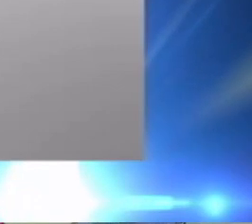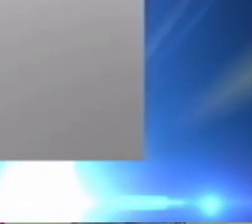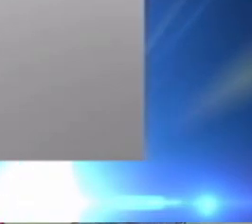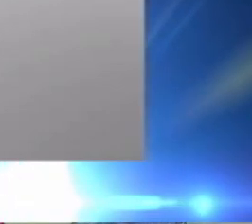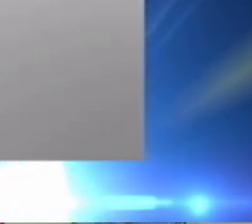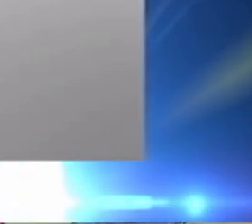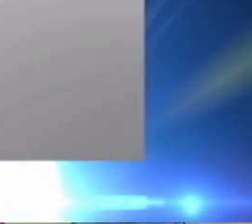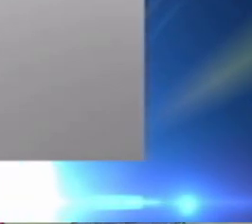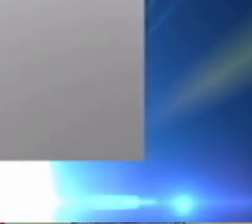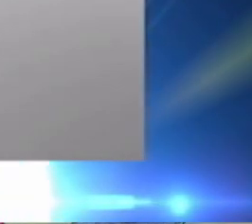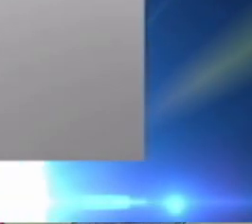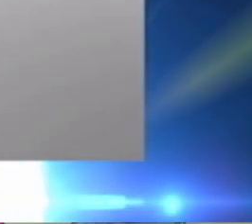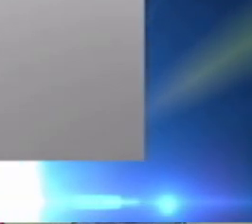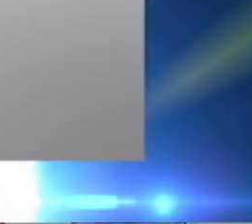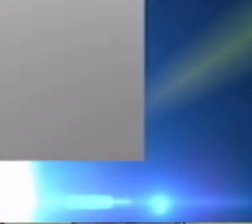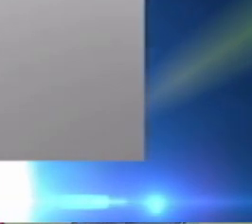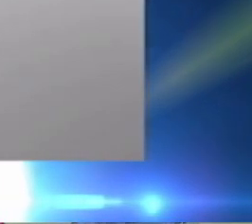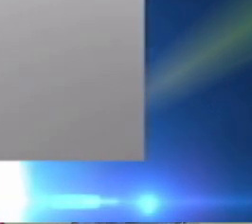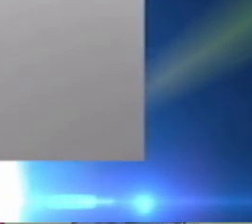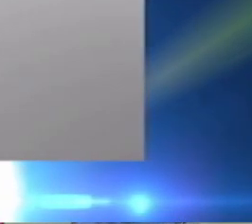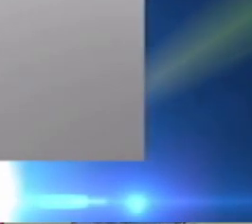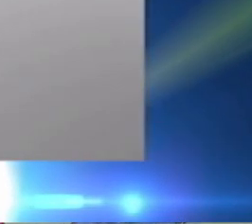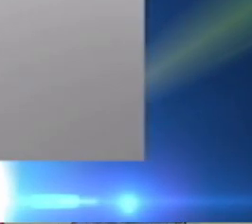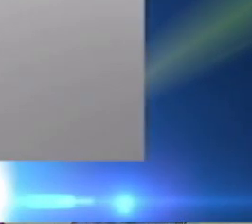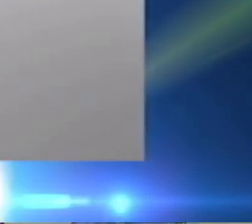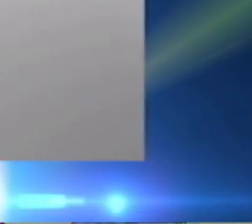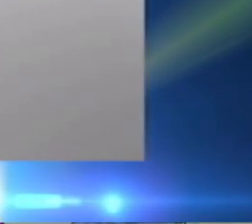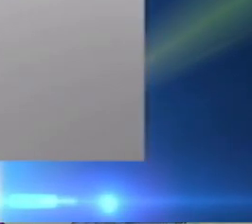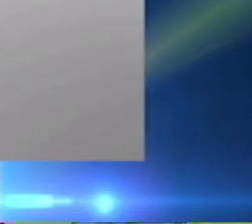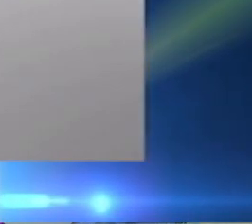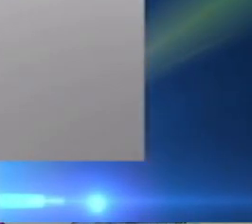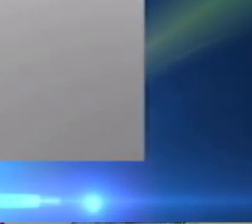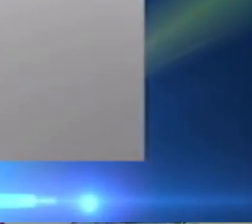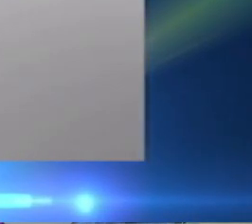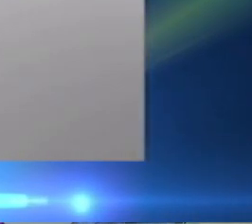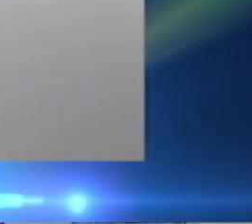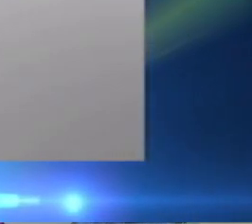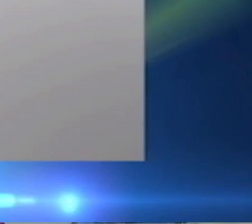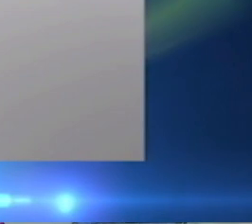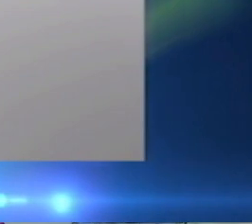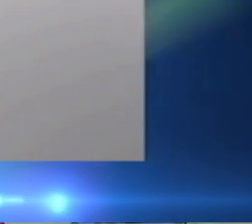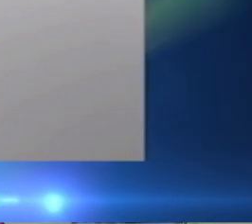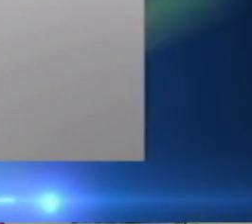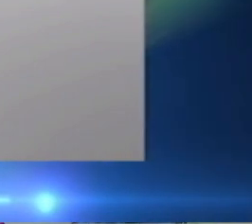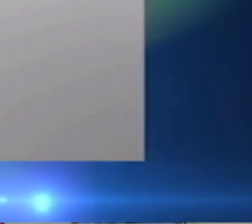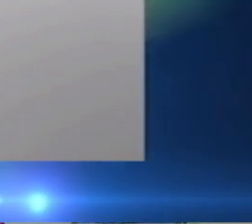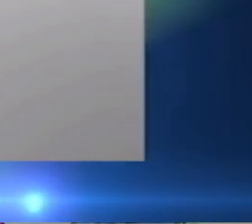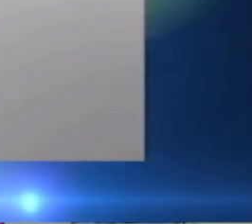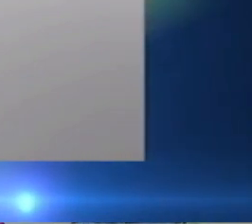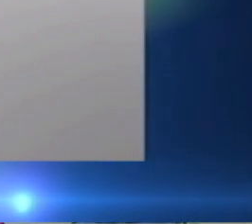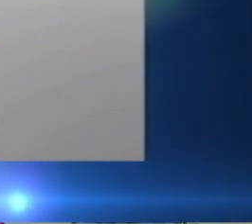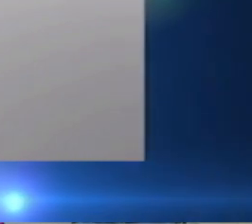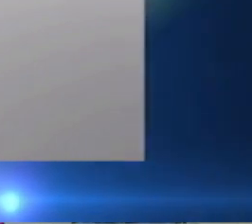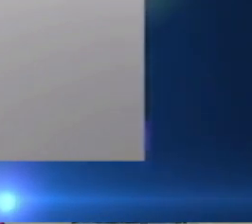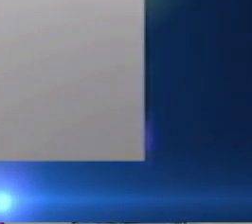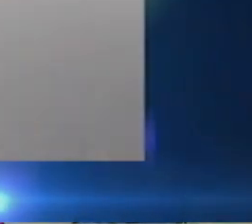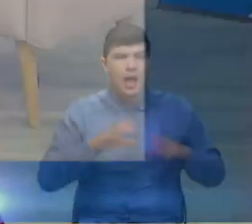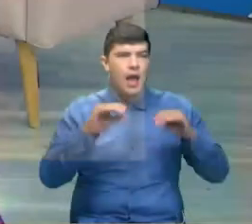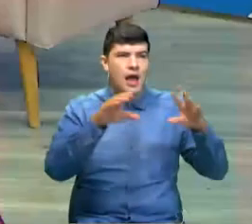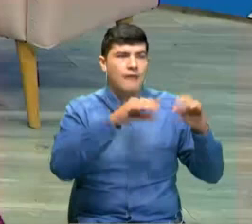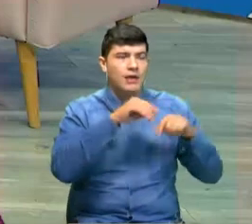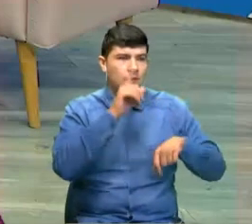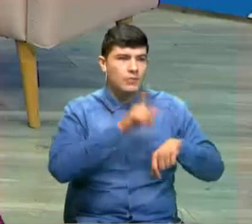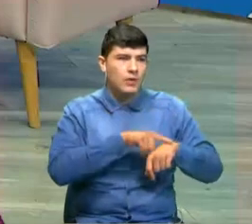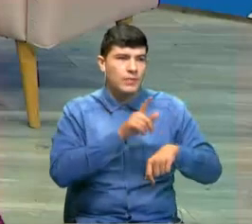asamblea. Si no pago la multa, pierdo los beneficios, de pronto pago. ¿Yo qué puedo hacer? Muchas gracias. Hablar en un momento